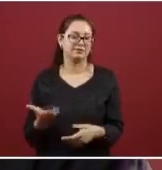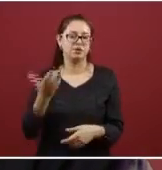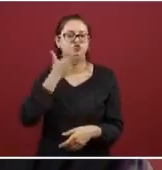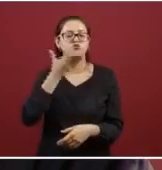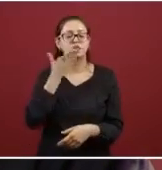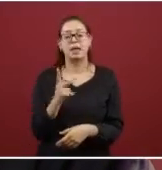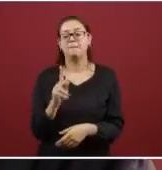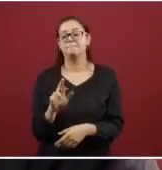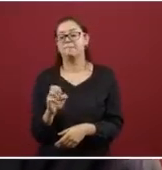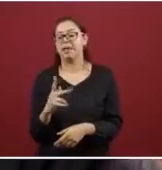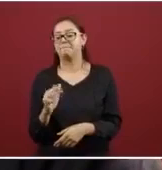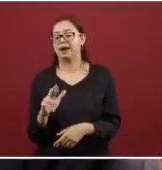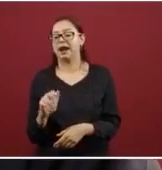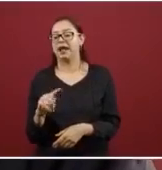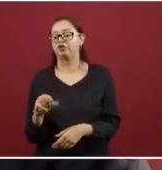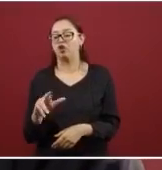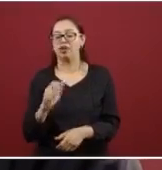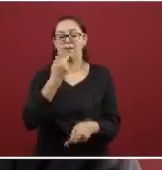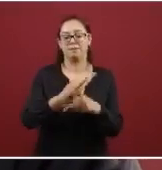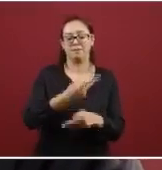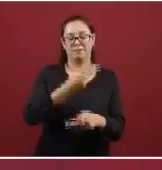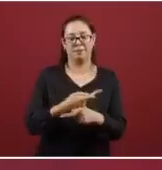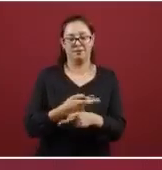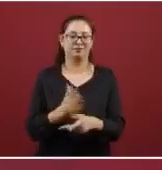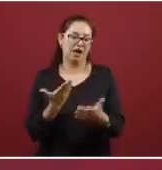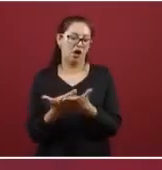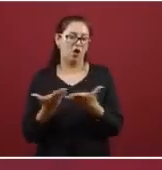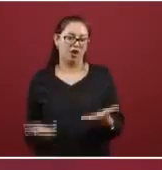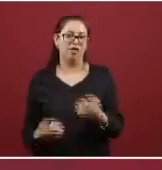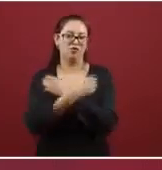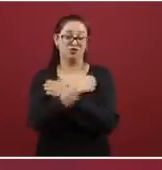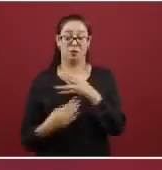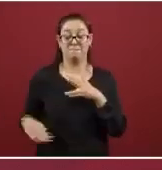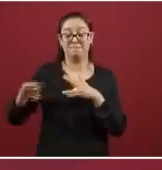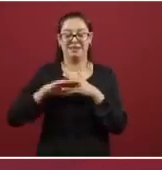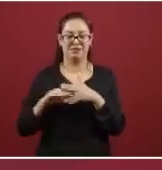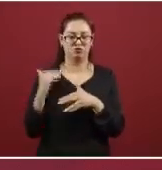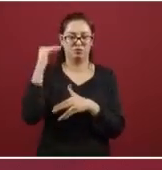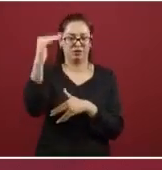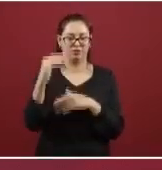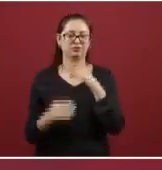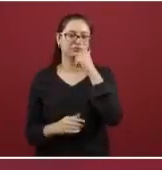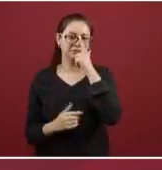preparatoria, que son los colegios de bachilleres, las escuelas técnicas,